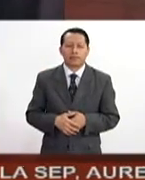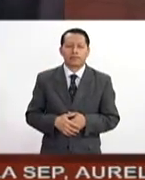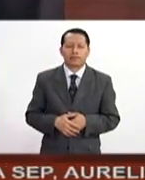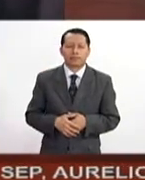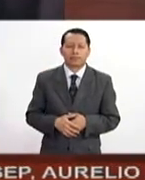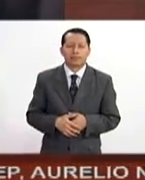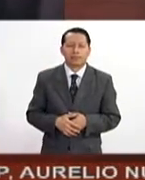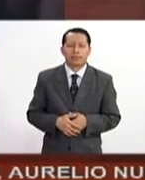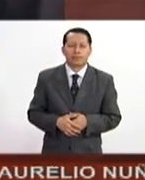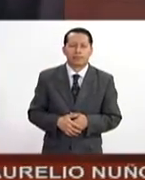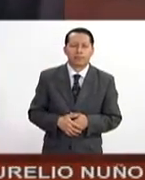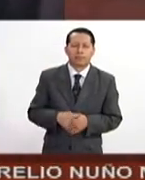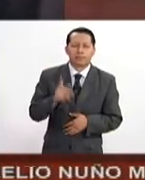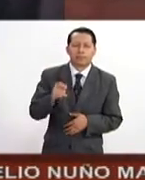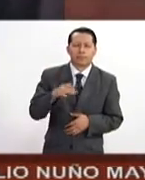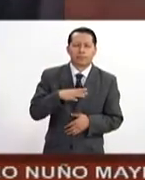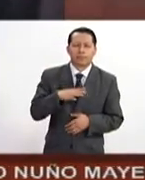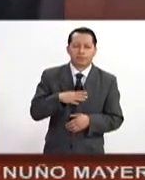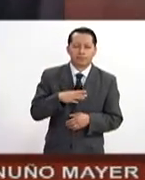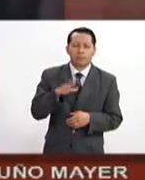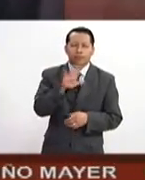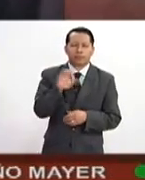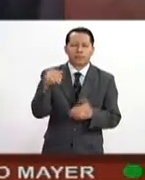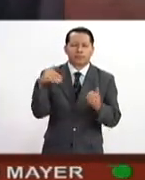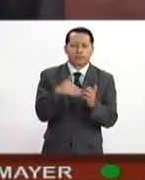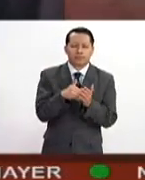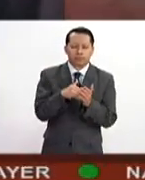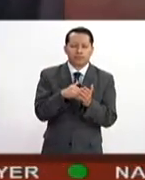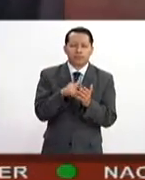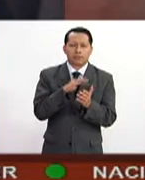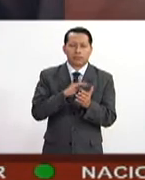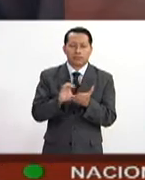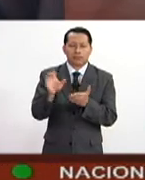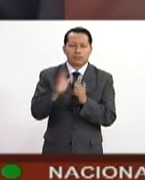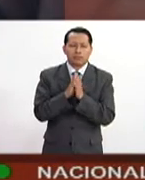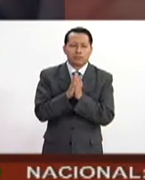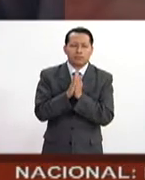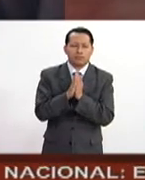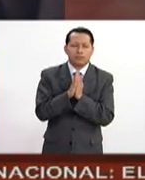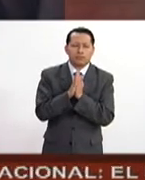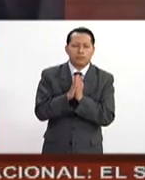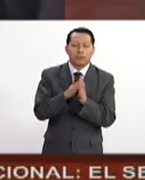Entregando medio millón de pesos, por favor.